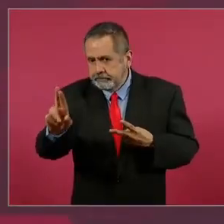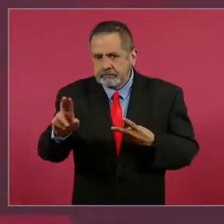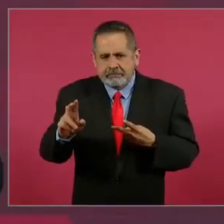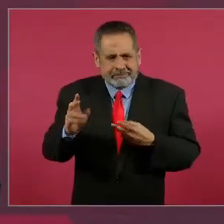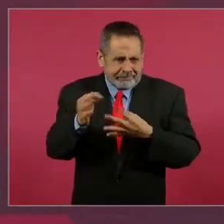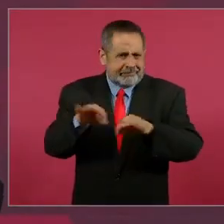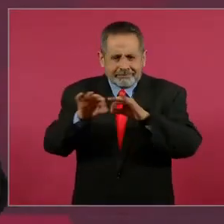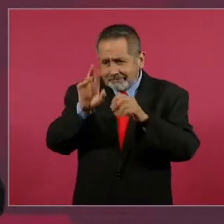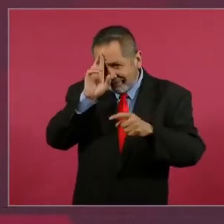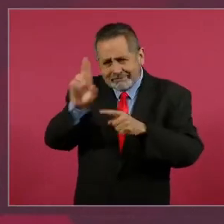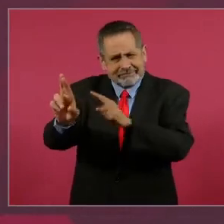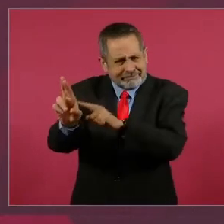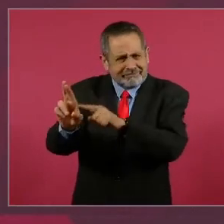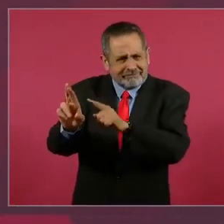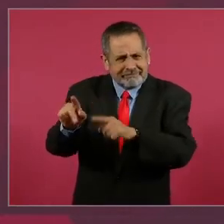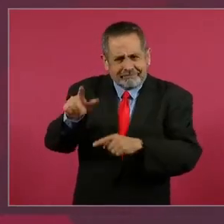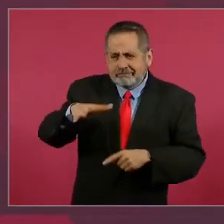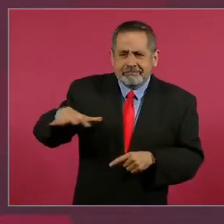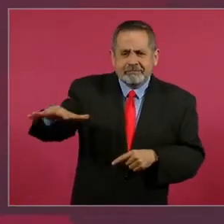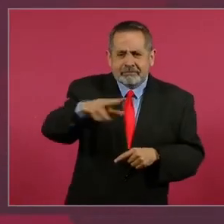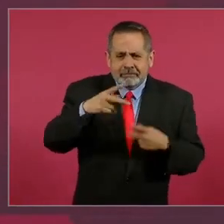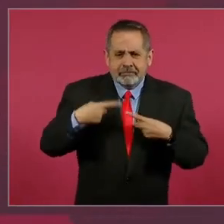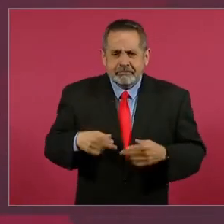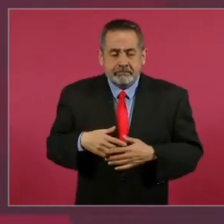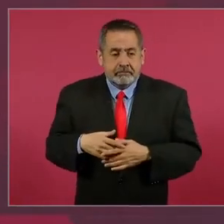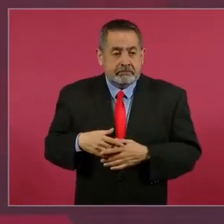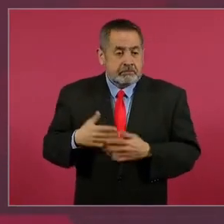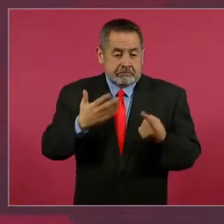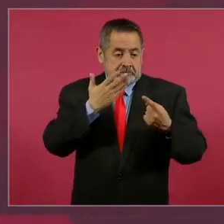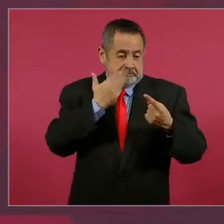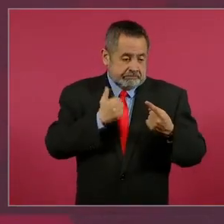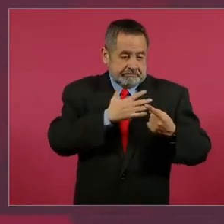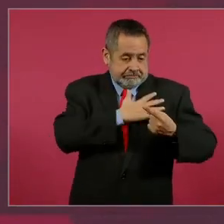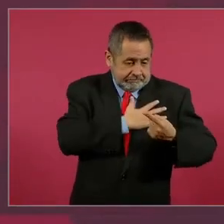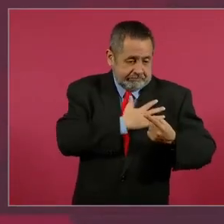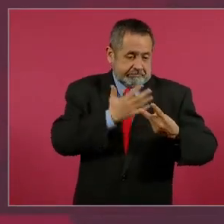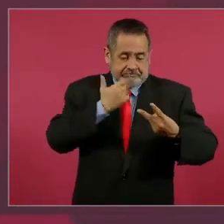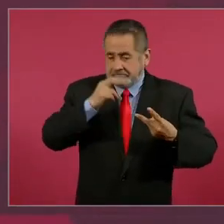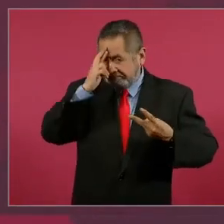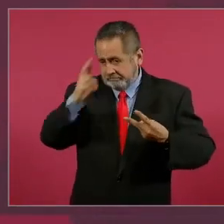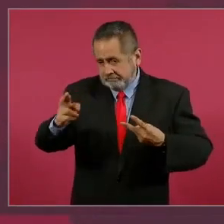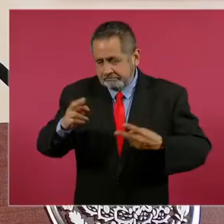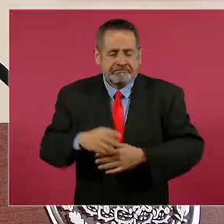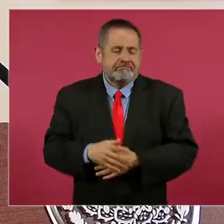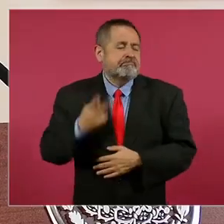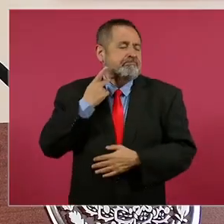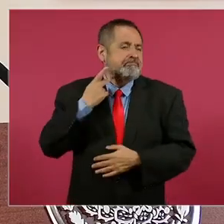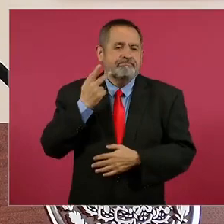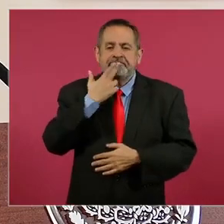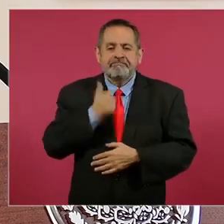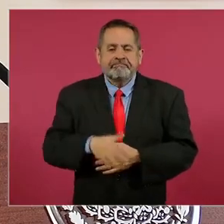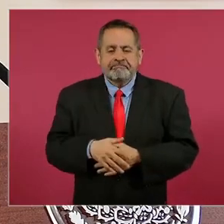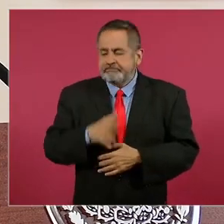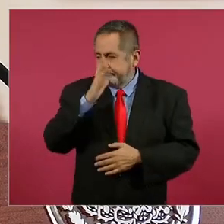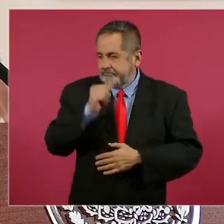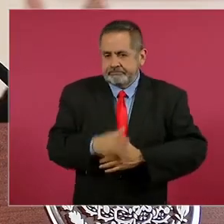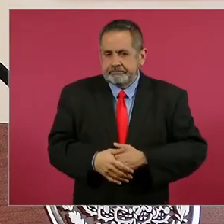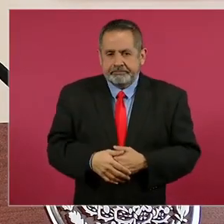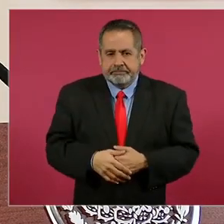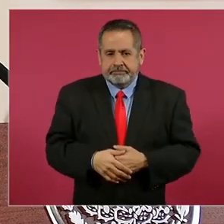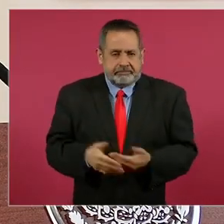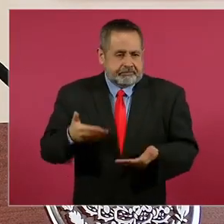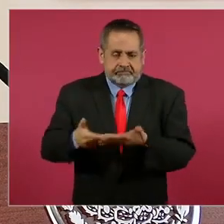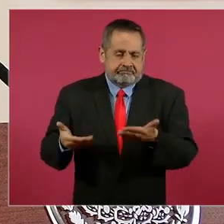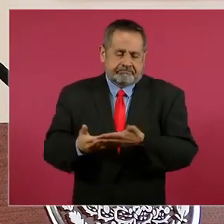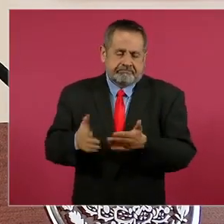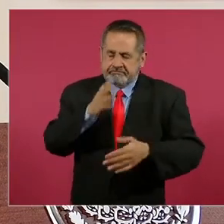Si no, no se puede hacer política en estos tiempos, nunca menos